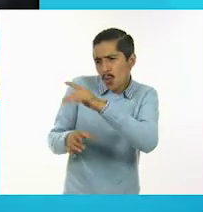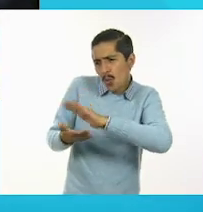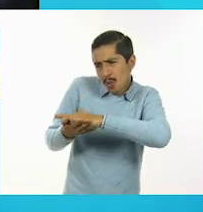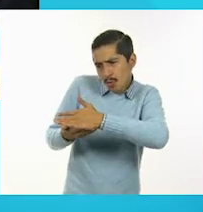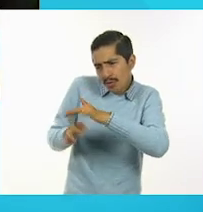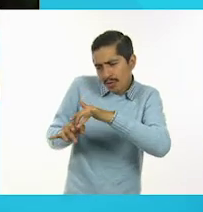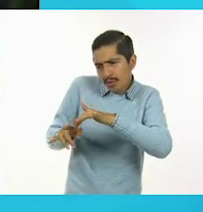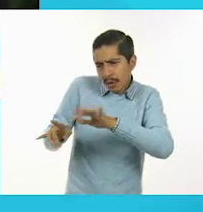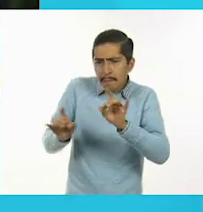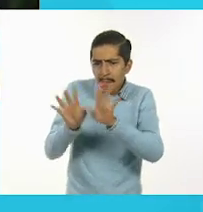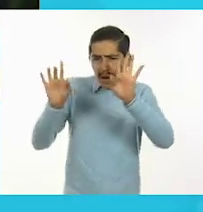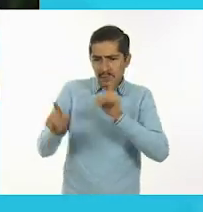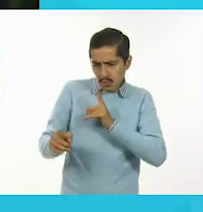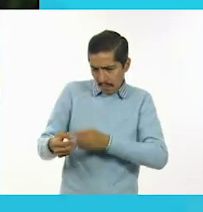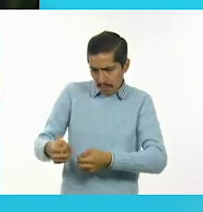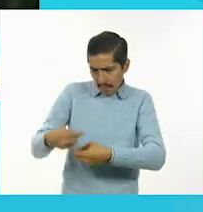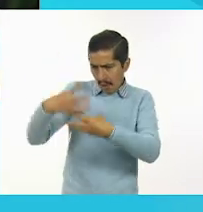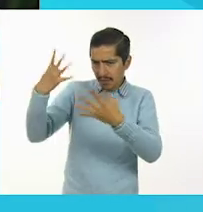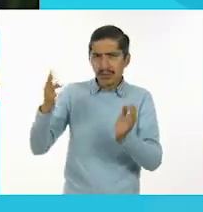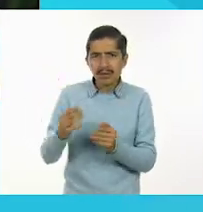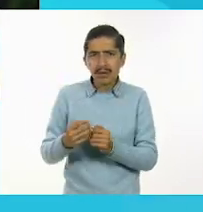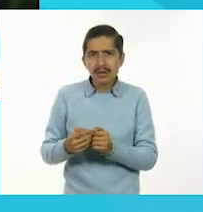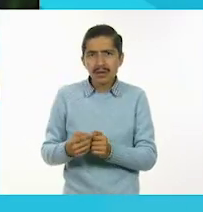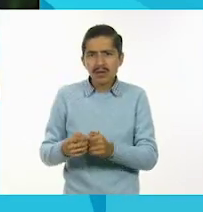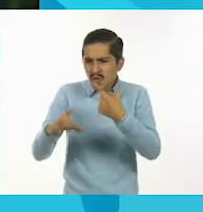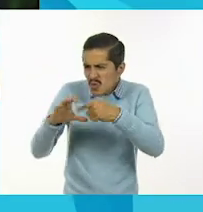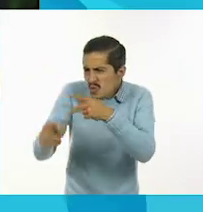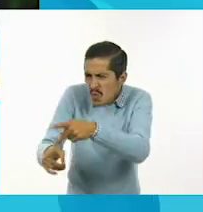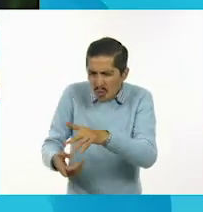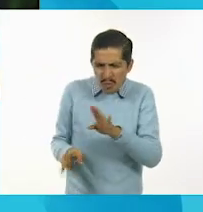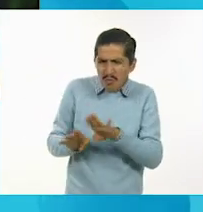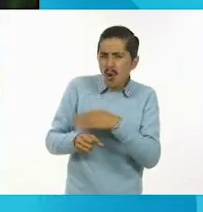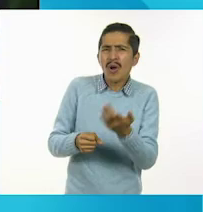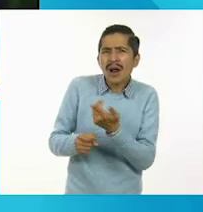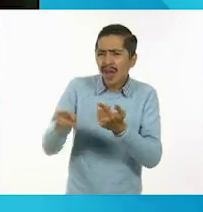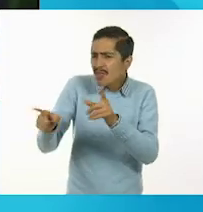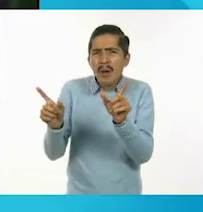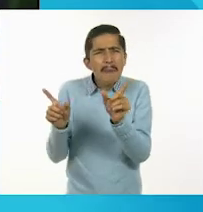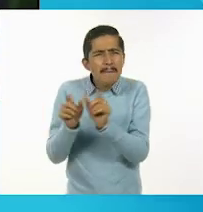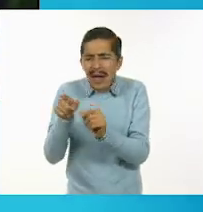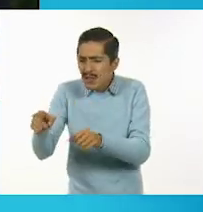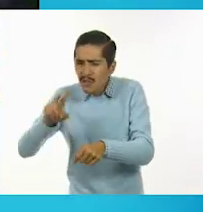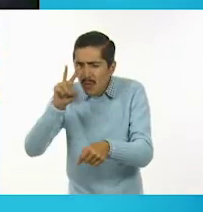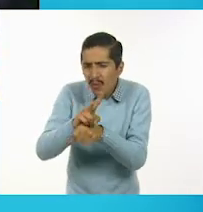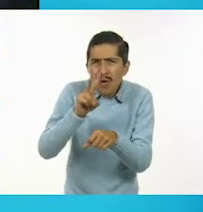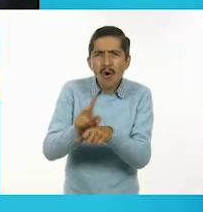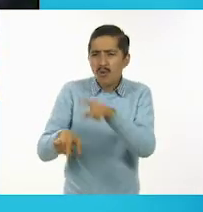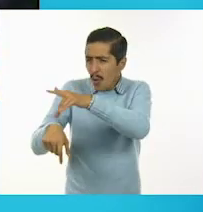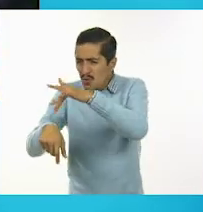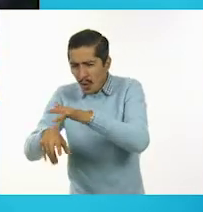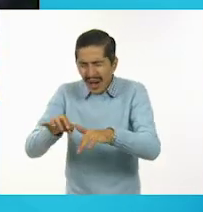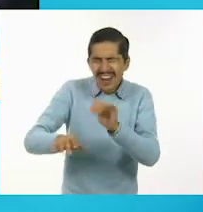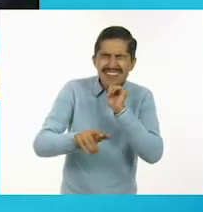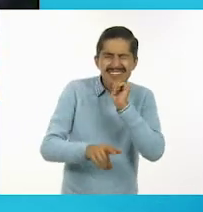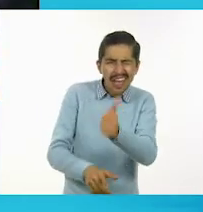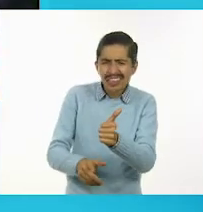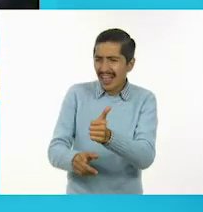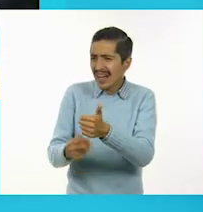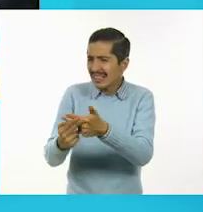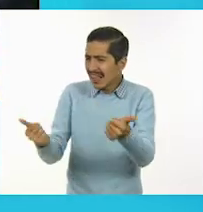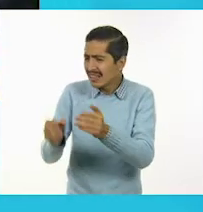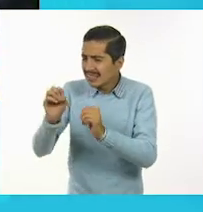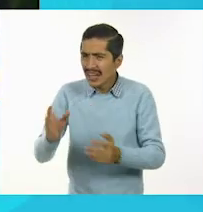y empezó a hacer ruido raro. ¿Por qué tenías que checar tu correo? Solo te dejé supervisando, no tenías que tocar nada. Pues es que me